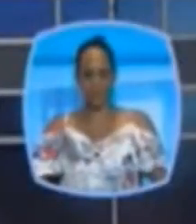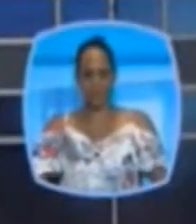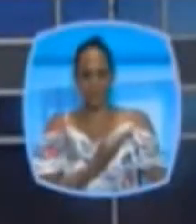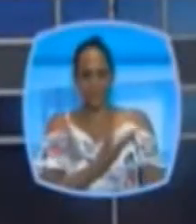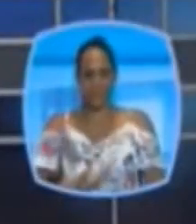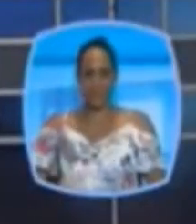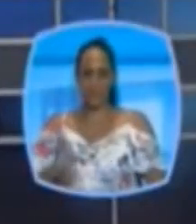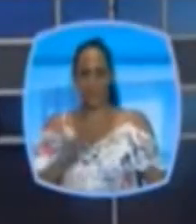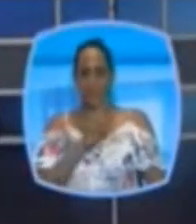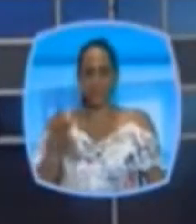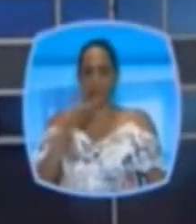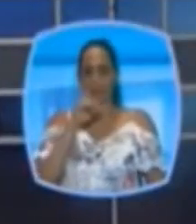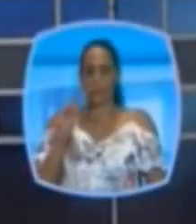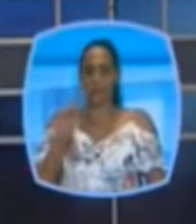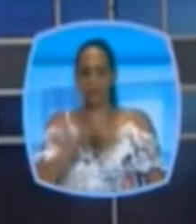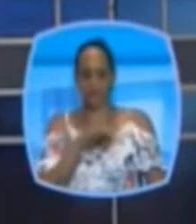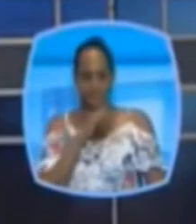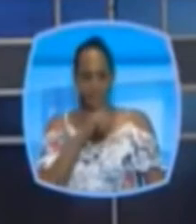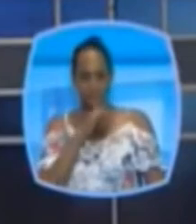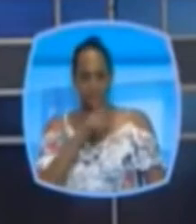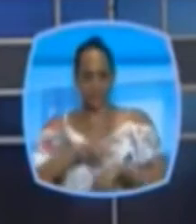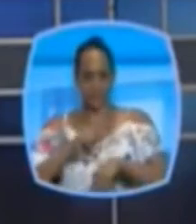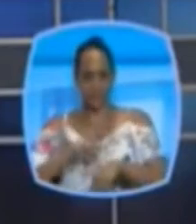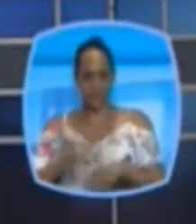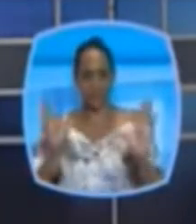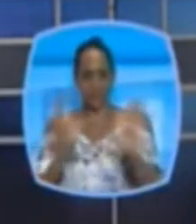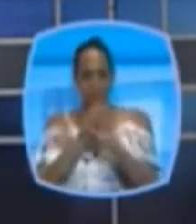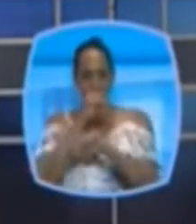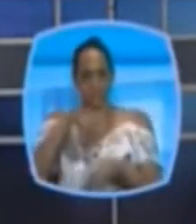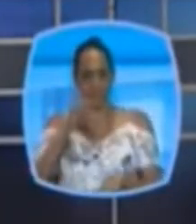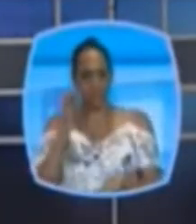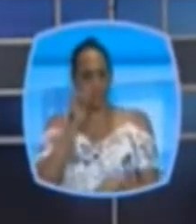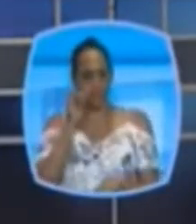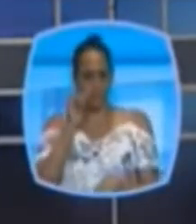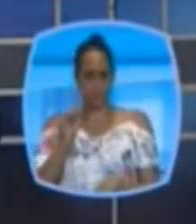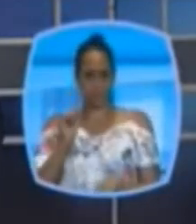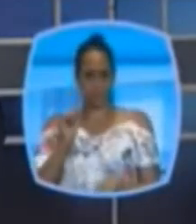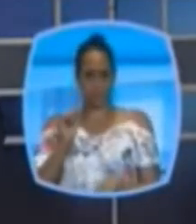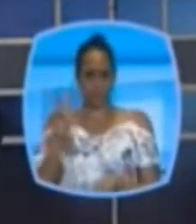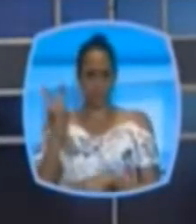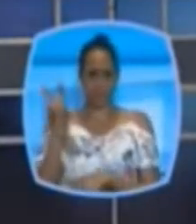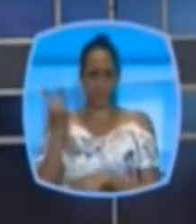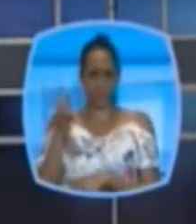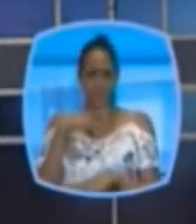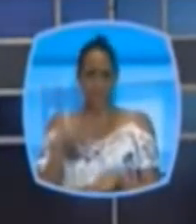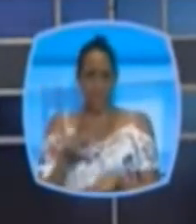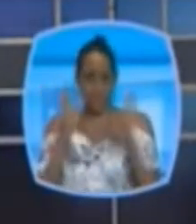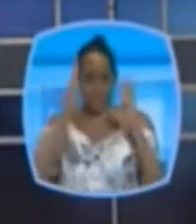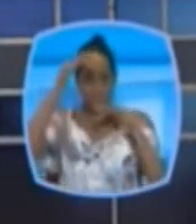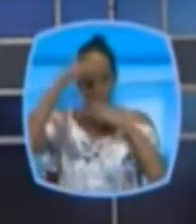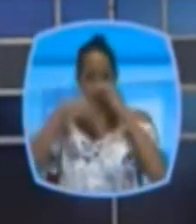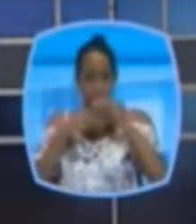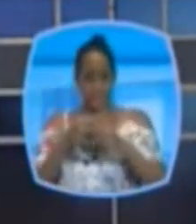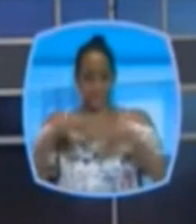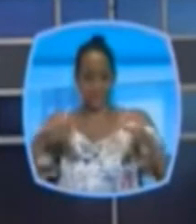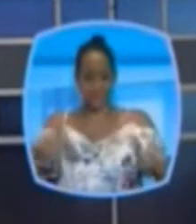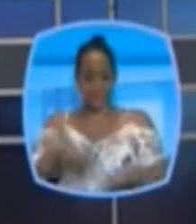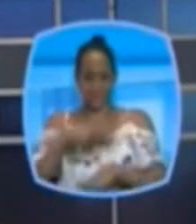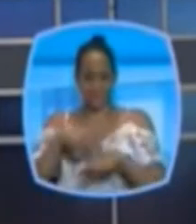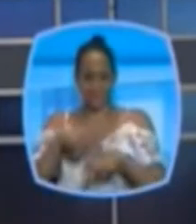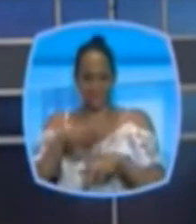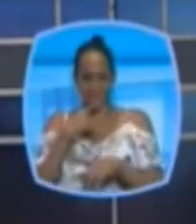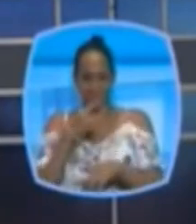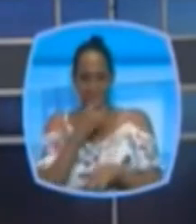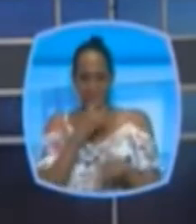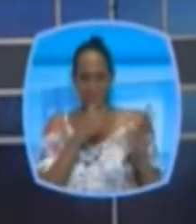El presidente de la República, Nicolás Maduro, decretó en horas de la noche de este sábado, perdón, de este viernes, estado de alarma en todo el territorio nacional,